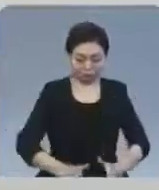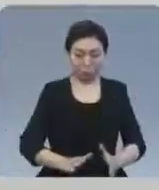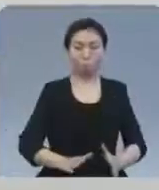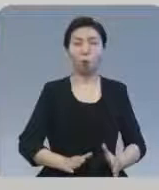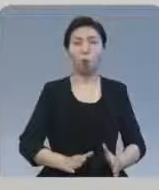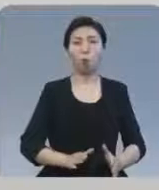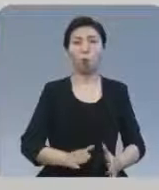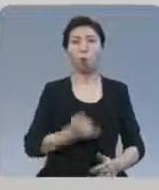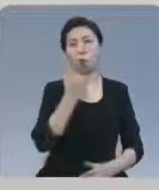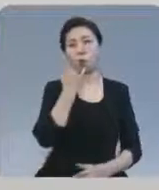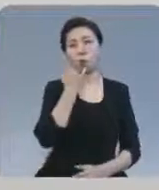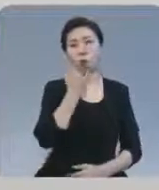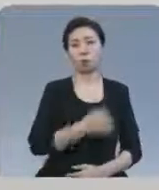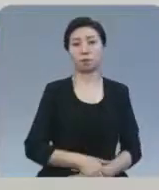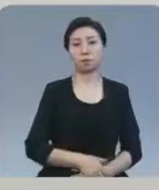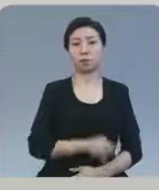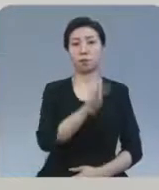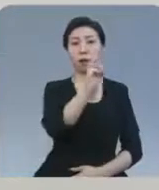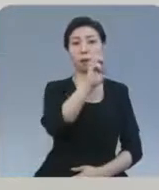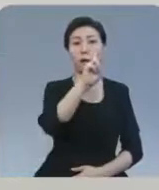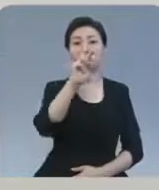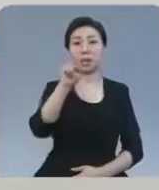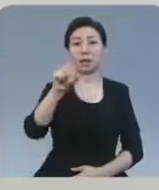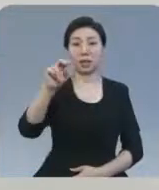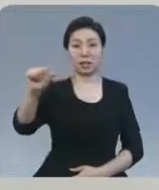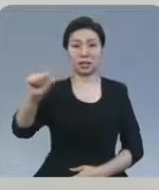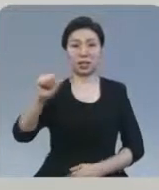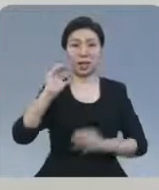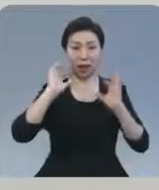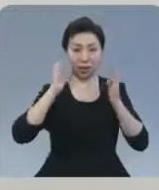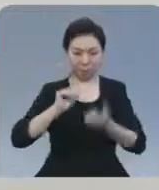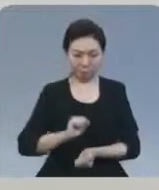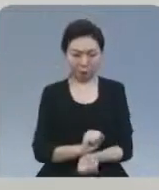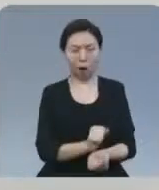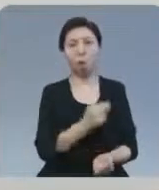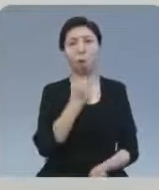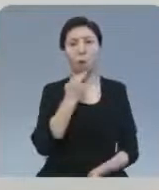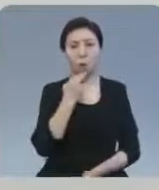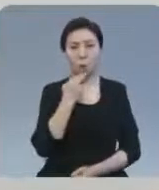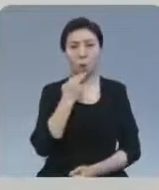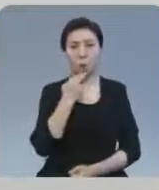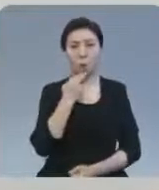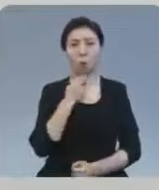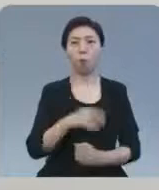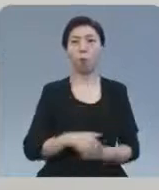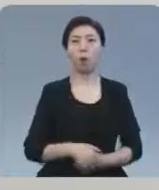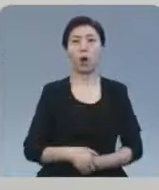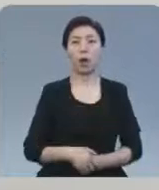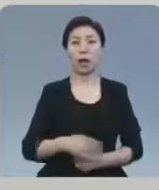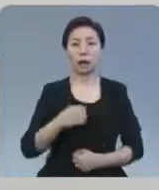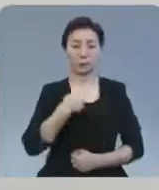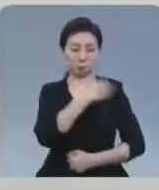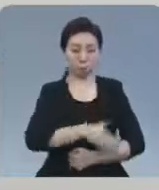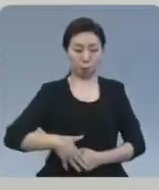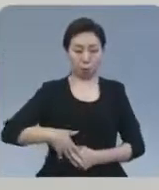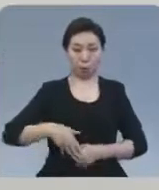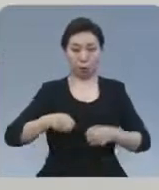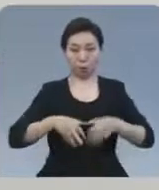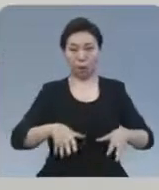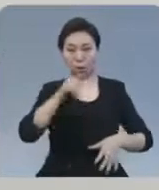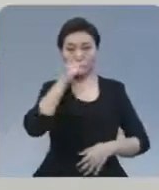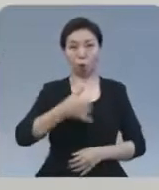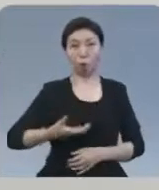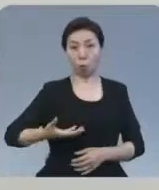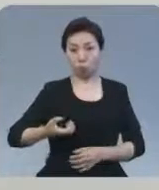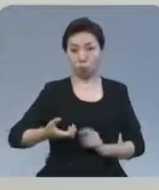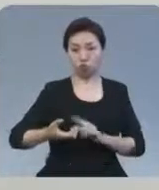embarazadas son más propensas a adelantar el parto oa tener bebés con bajo peso en caso de contagio expertos surcoreanos